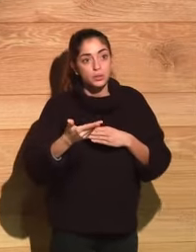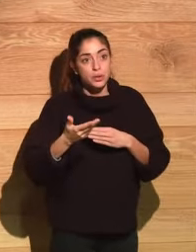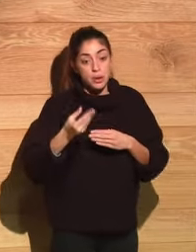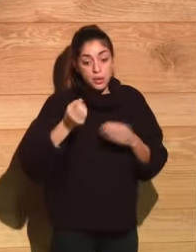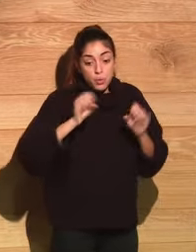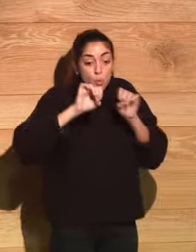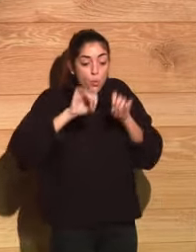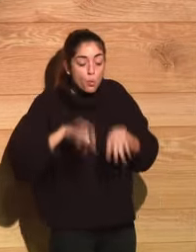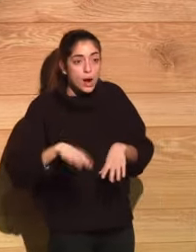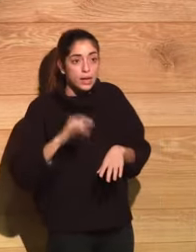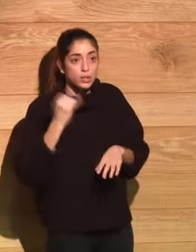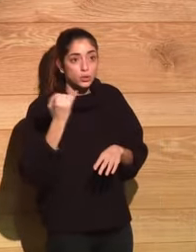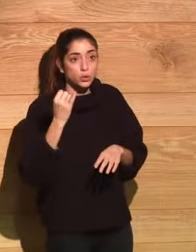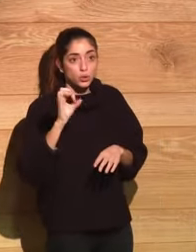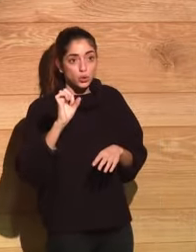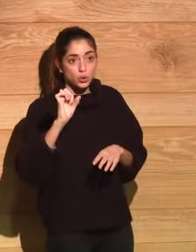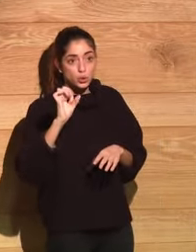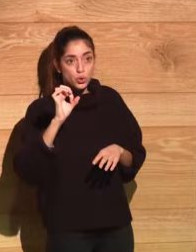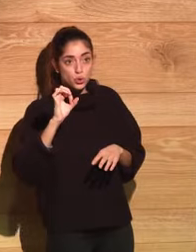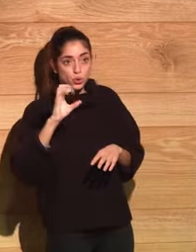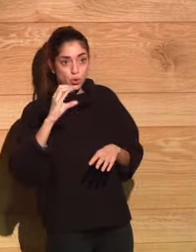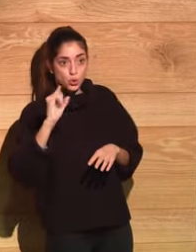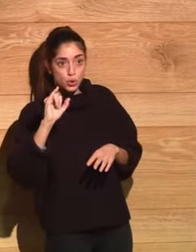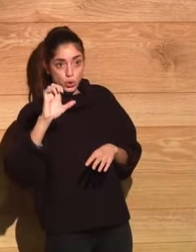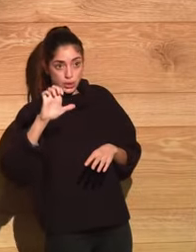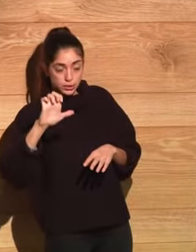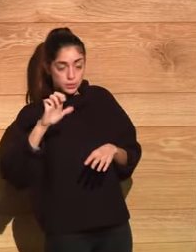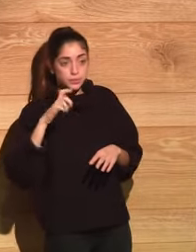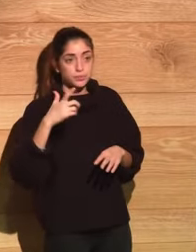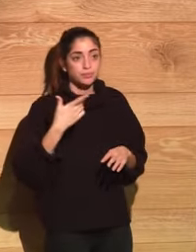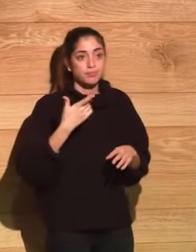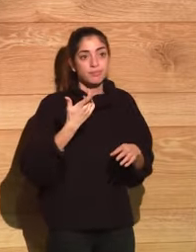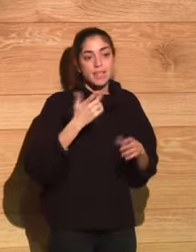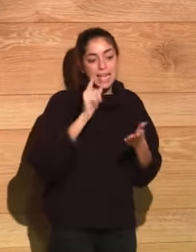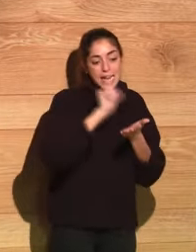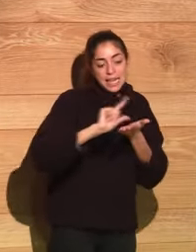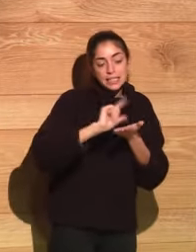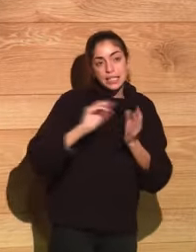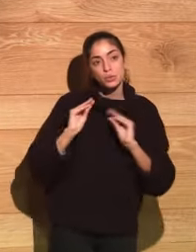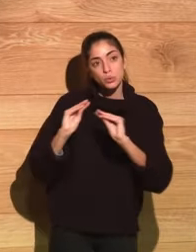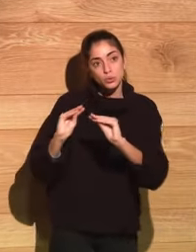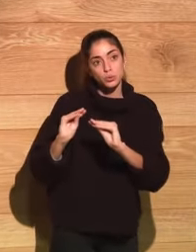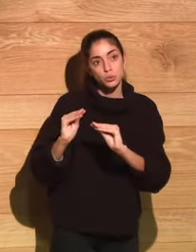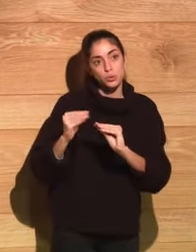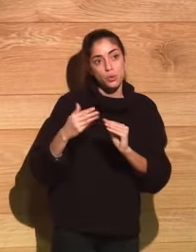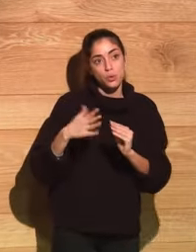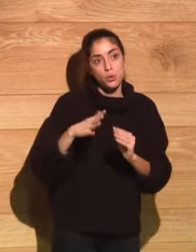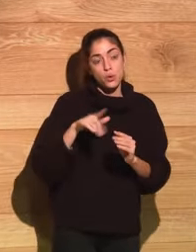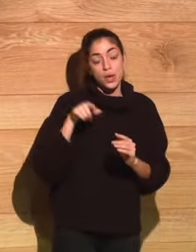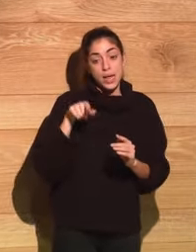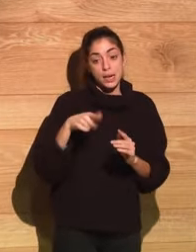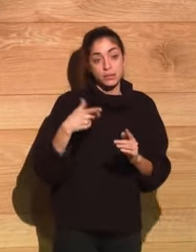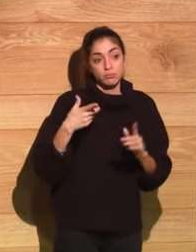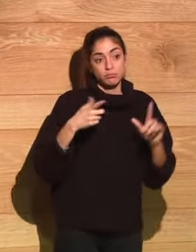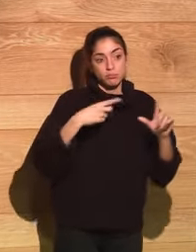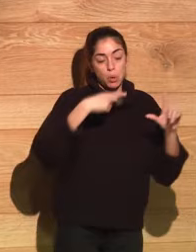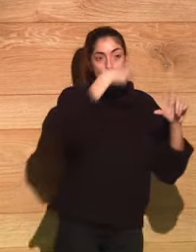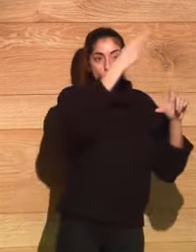que hizo Joyce. Joyce es un recorrido por el Dublín de esos años, compone, sin ninguna duda, un